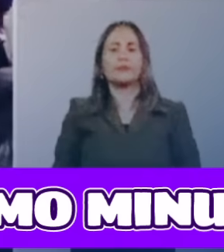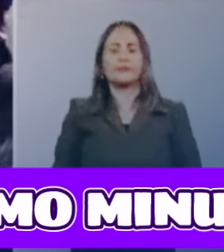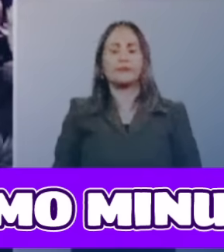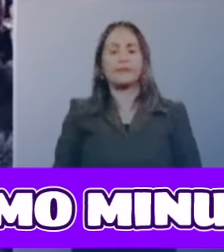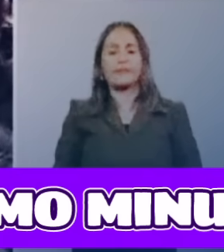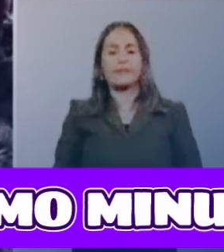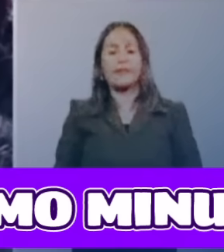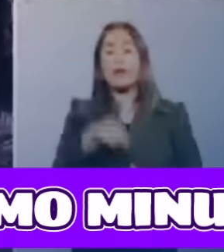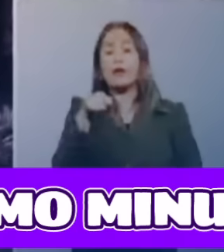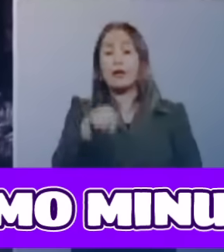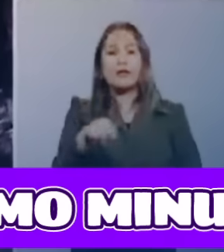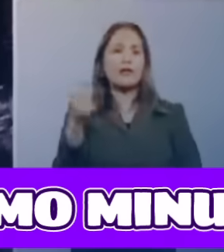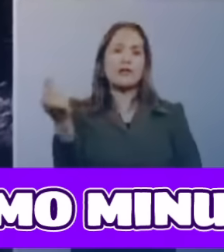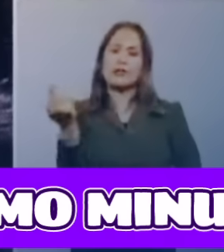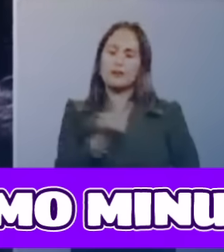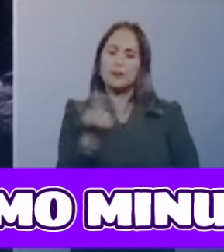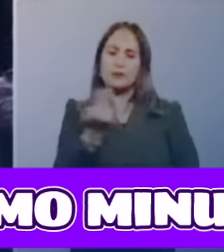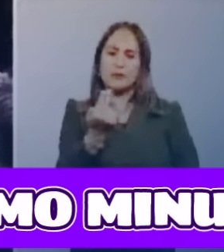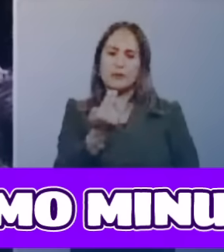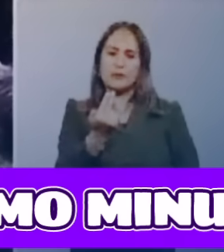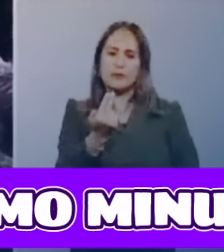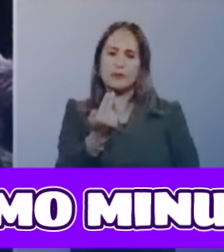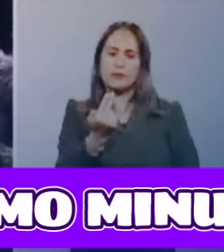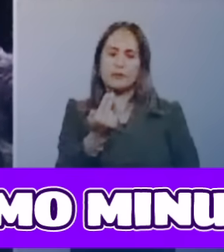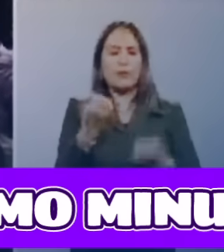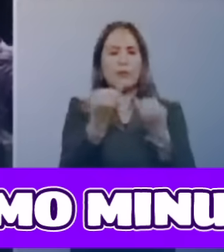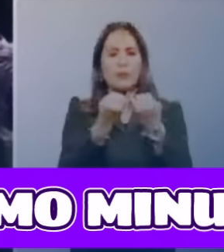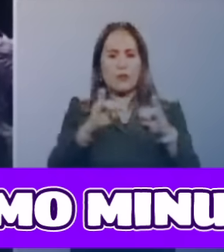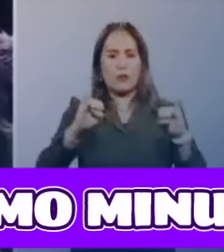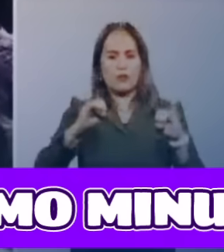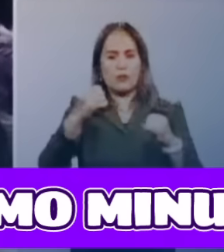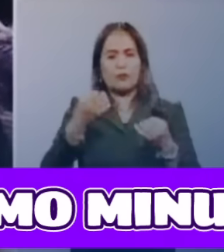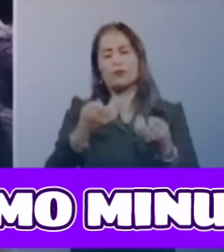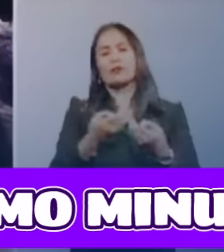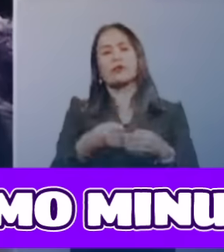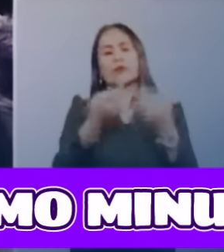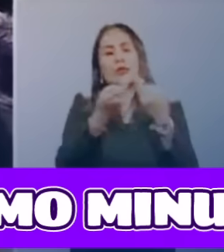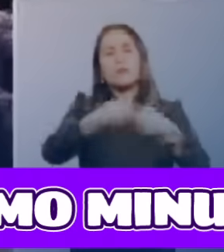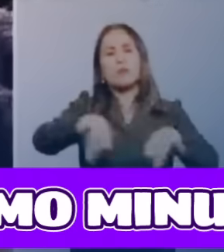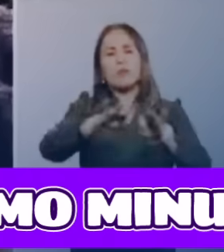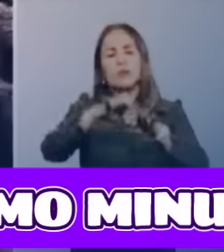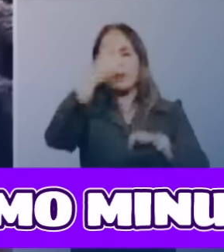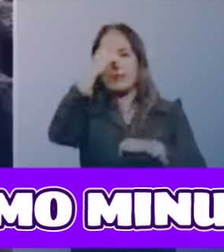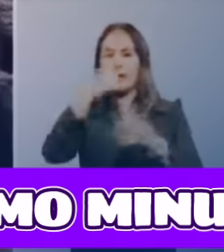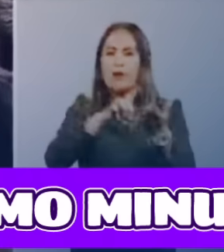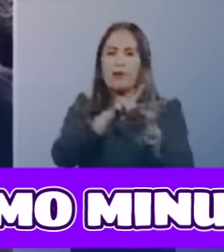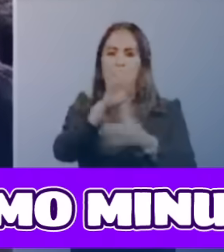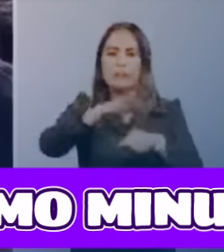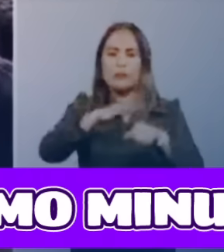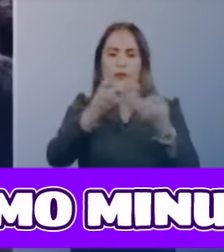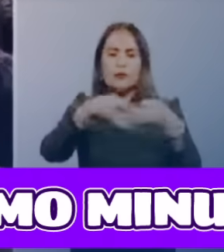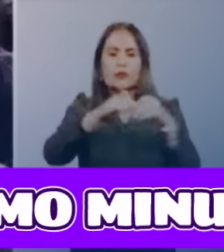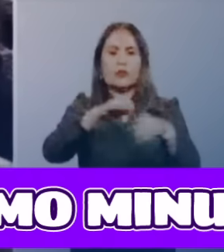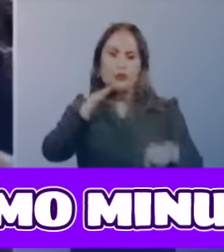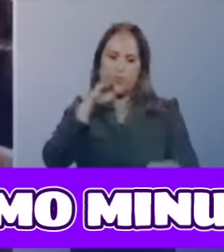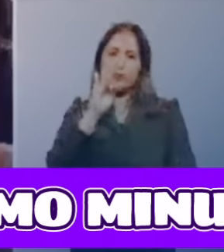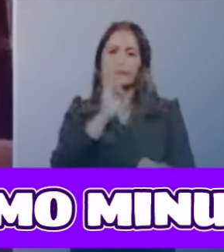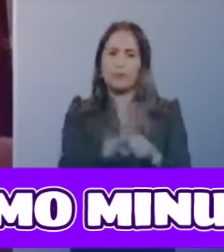resultando indispensable para la protección de los derechos fundamentales.